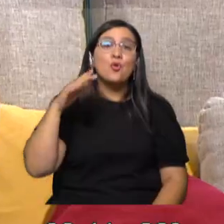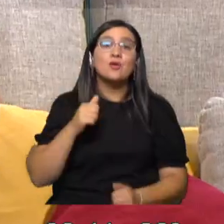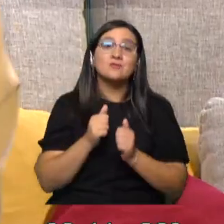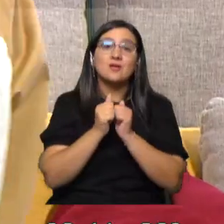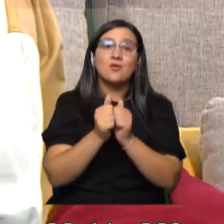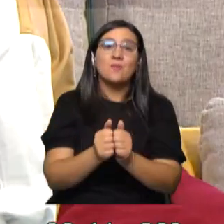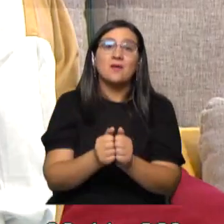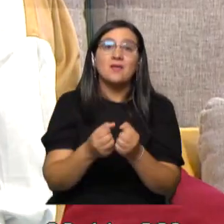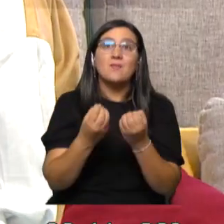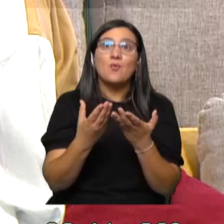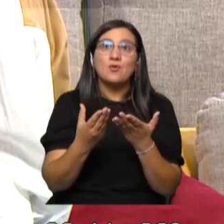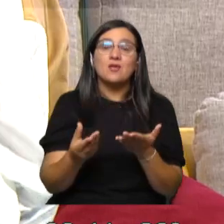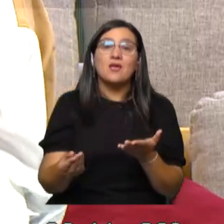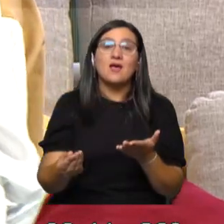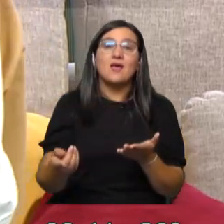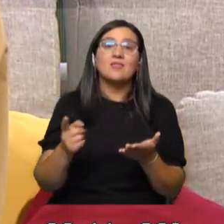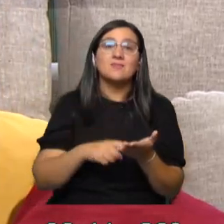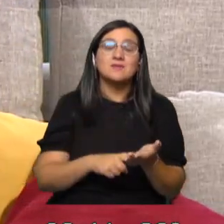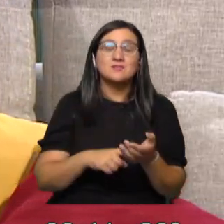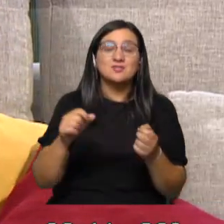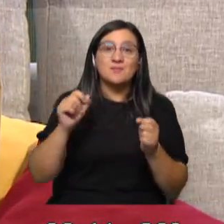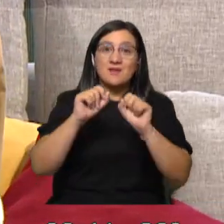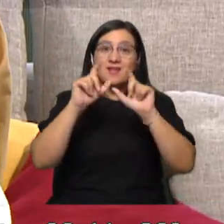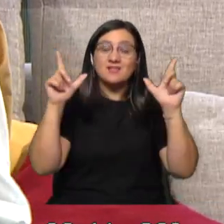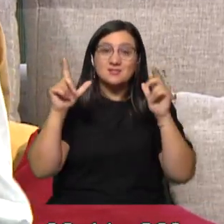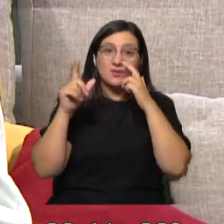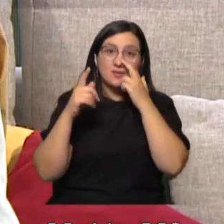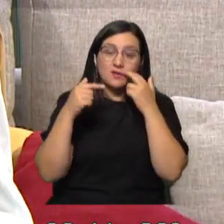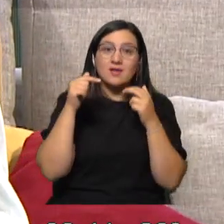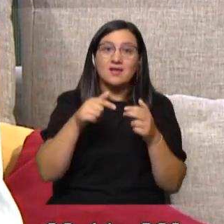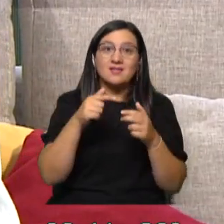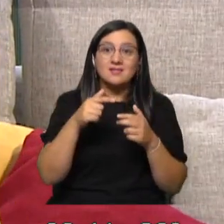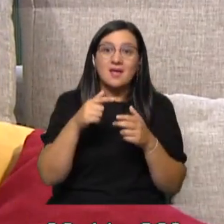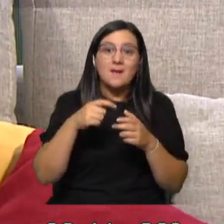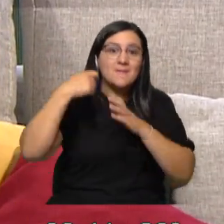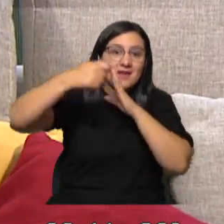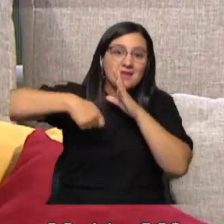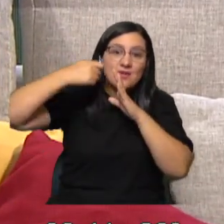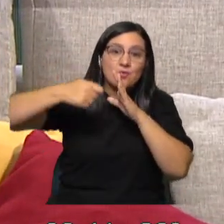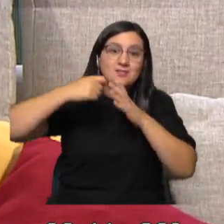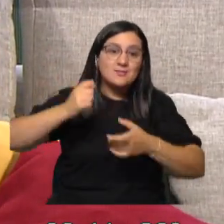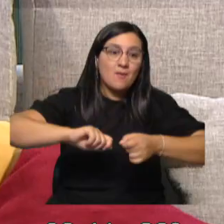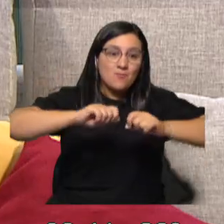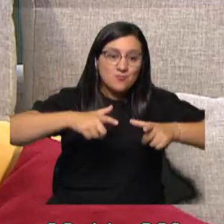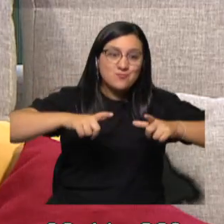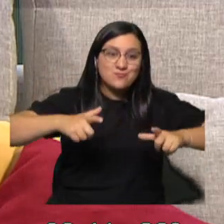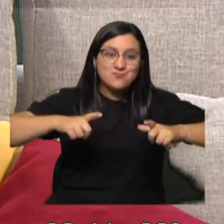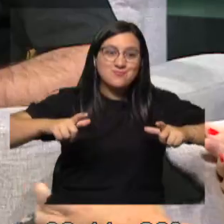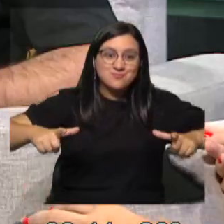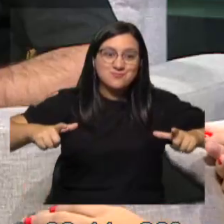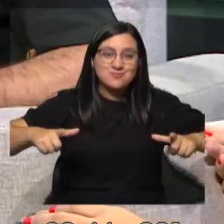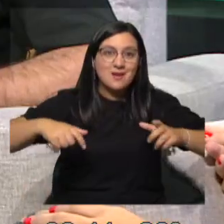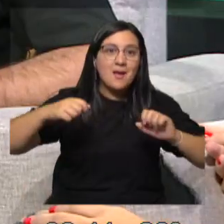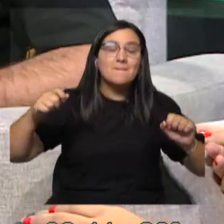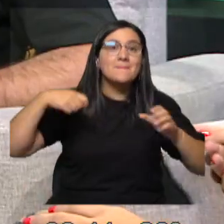acompañándonos, porque además nos llama la atención cómo está creciendo este género también en el Río de la Plata, el género de las